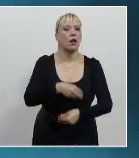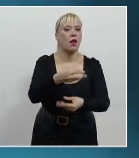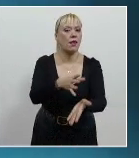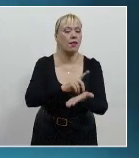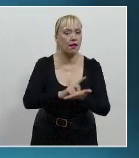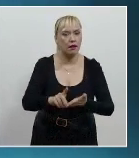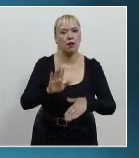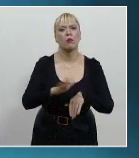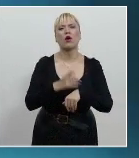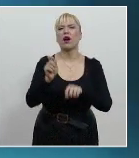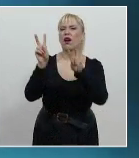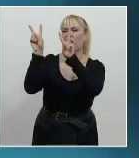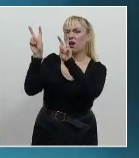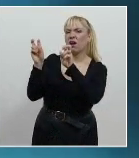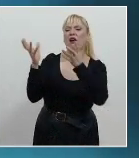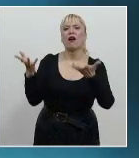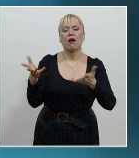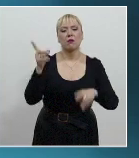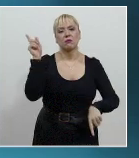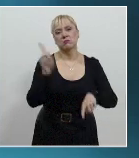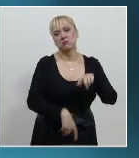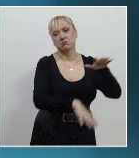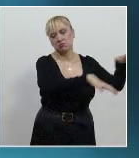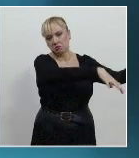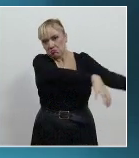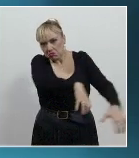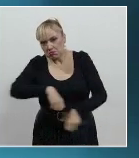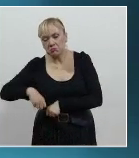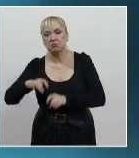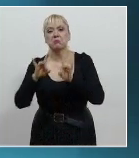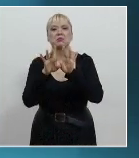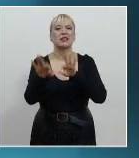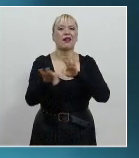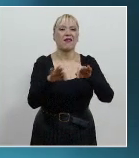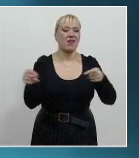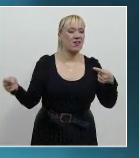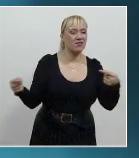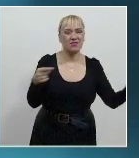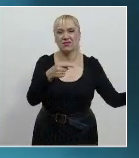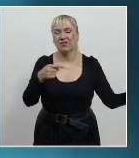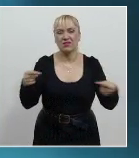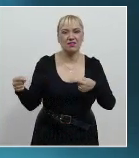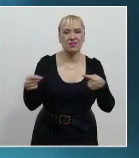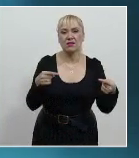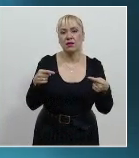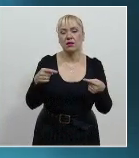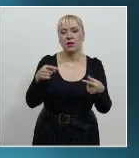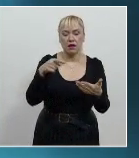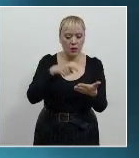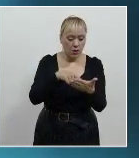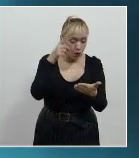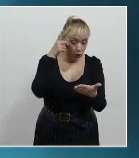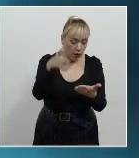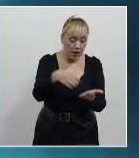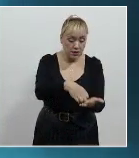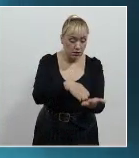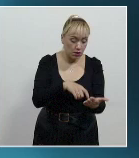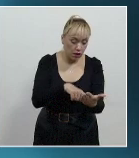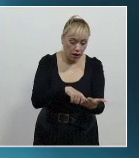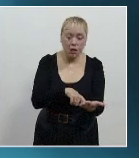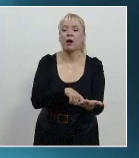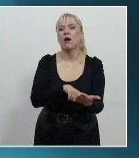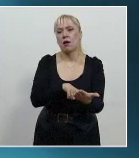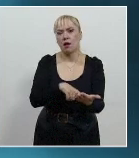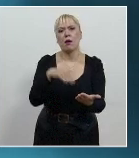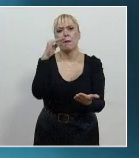con motivo de la ejecución de sentencia en un procedimiento laboral. Su inscripción ante el registro público de la propiedad de la entidad debe